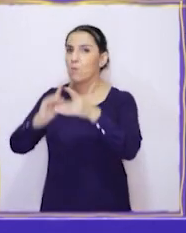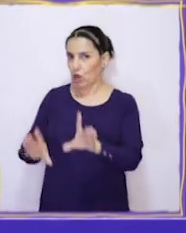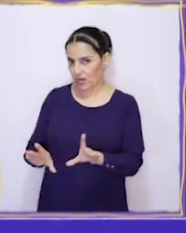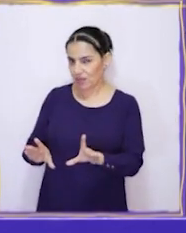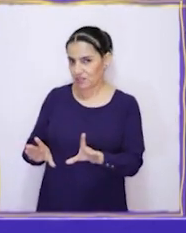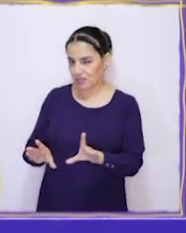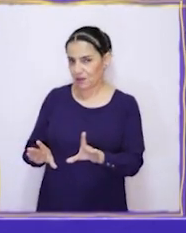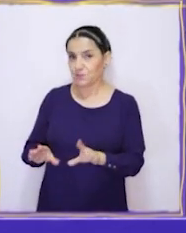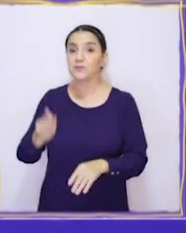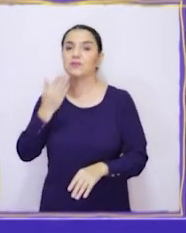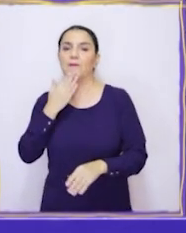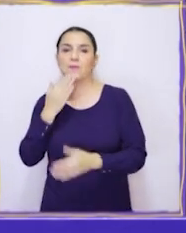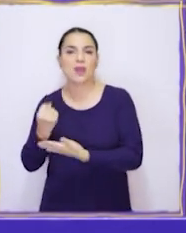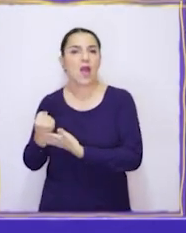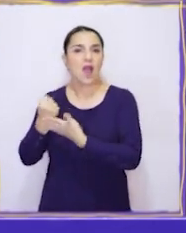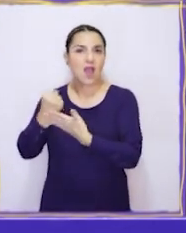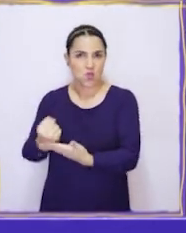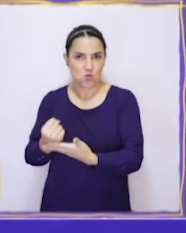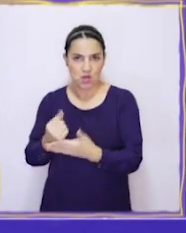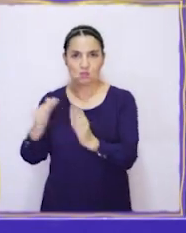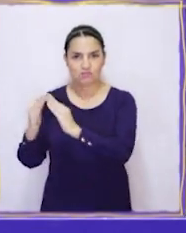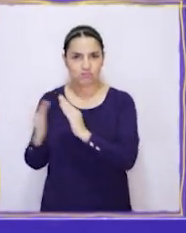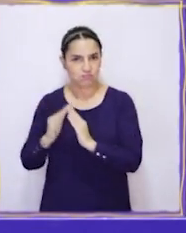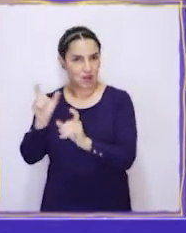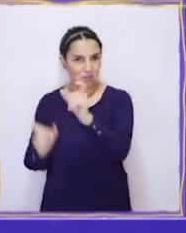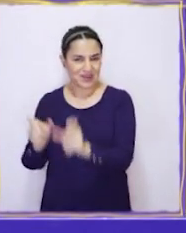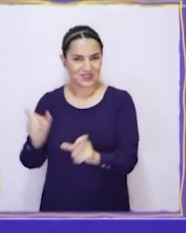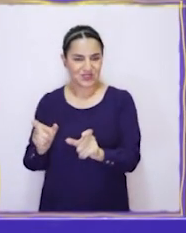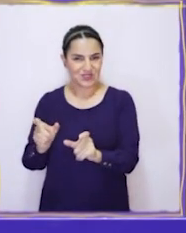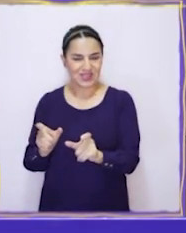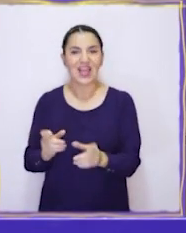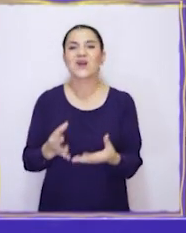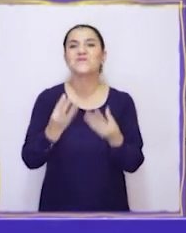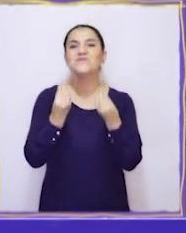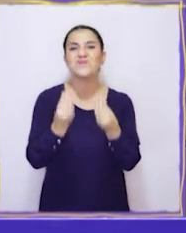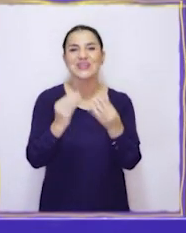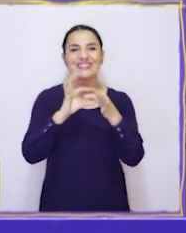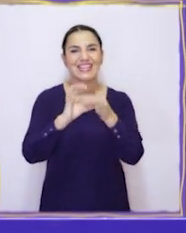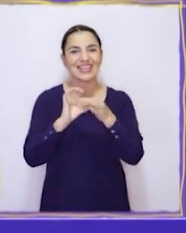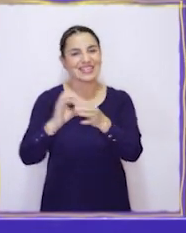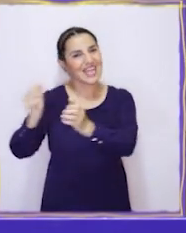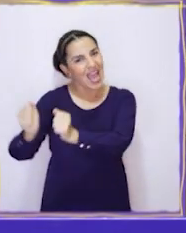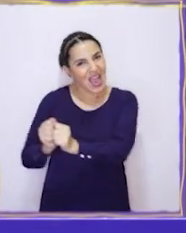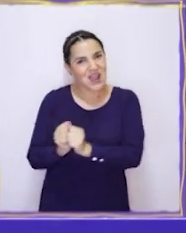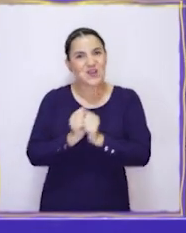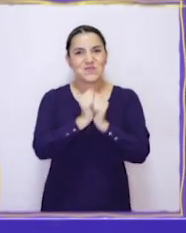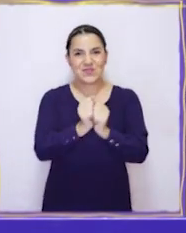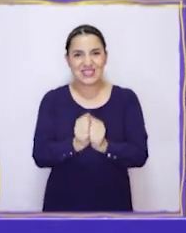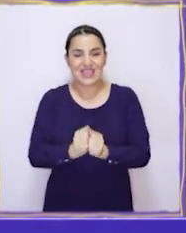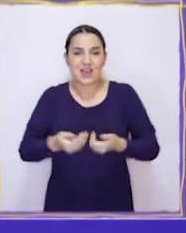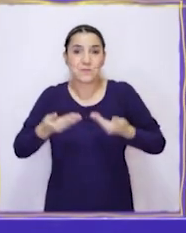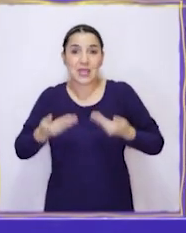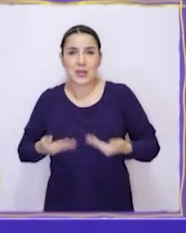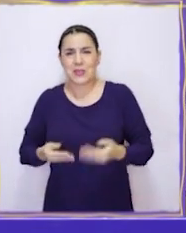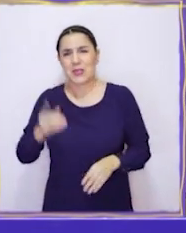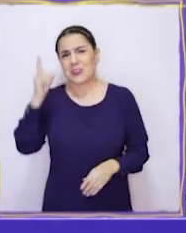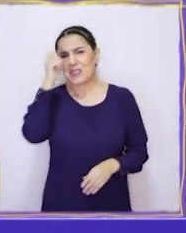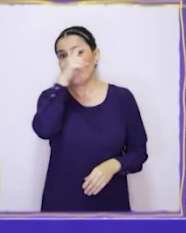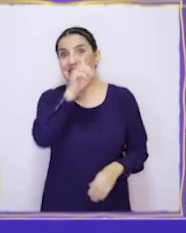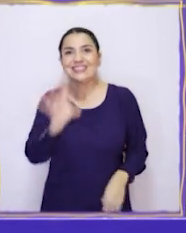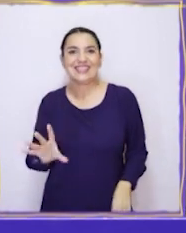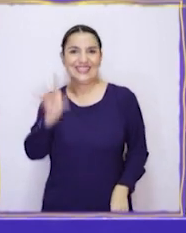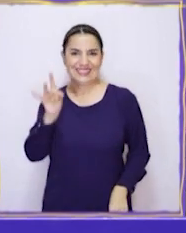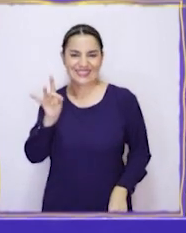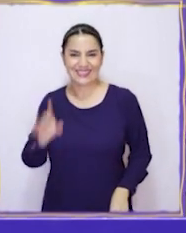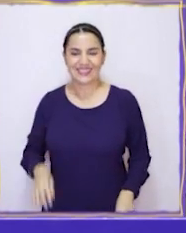democracia y también ayudar en mi barrio. Muchas gracias, amigos, por acompañarme en esta tan